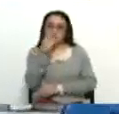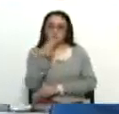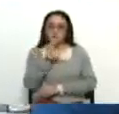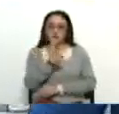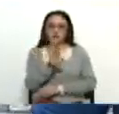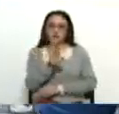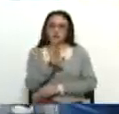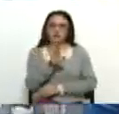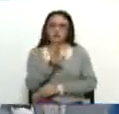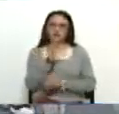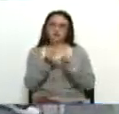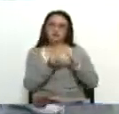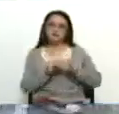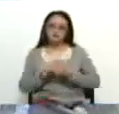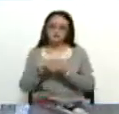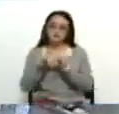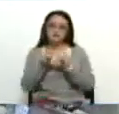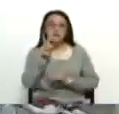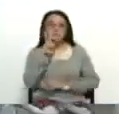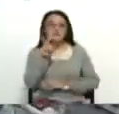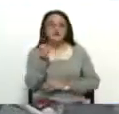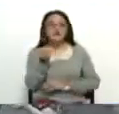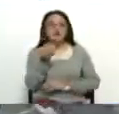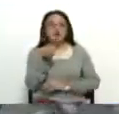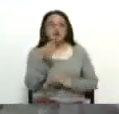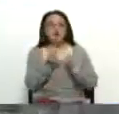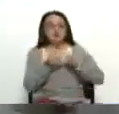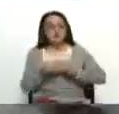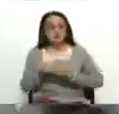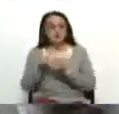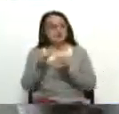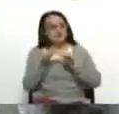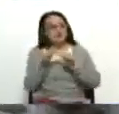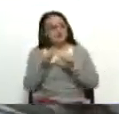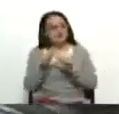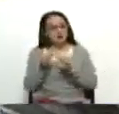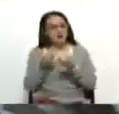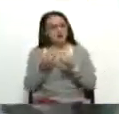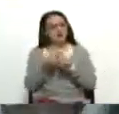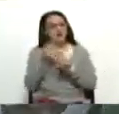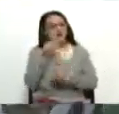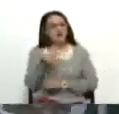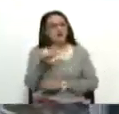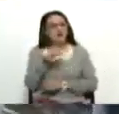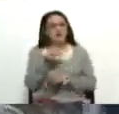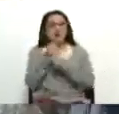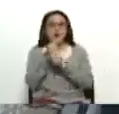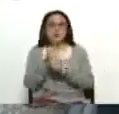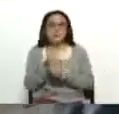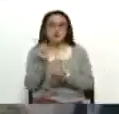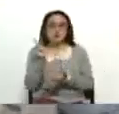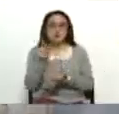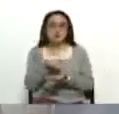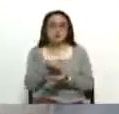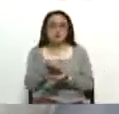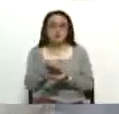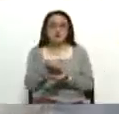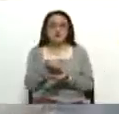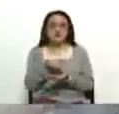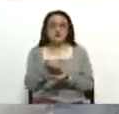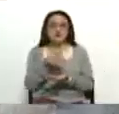la recuperación del Palacio de Miraflores y mantenerse firme junto al pueblo para esperar la llegada del